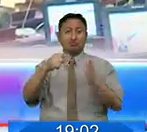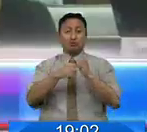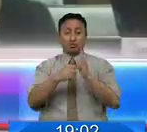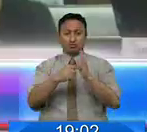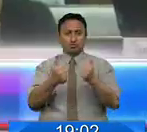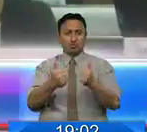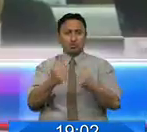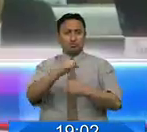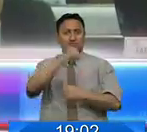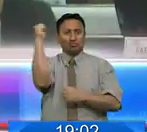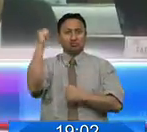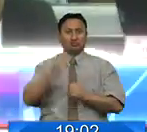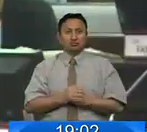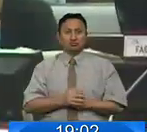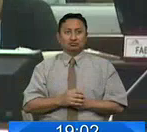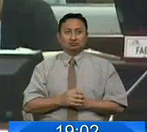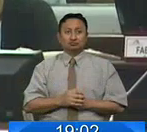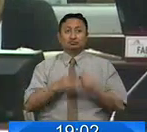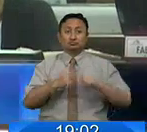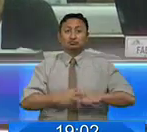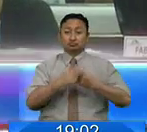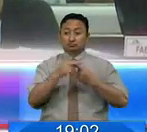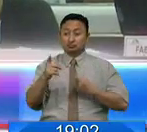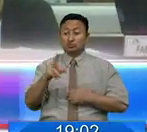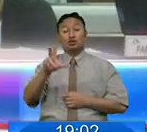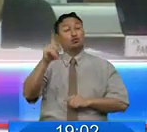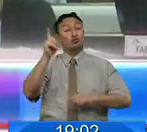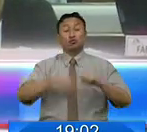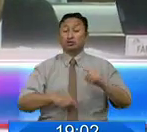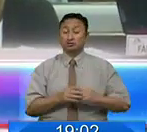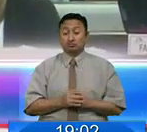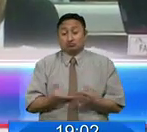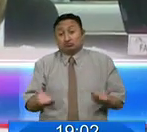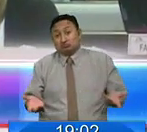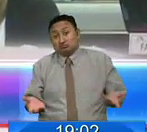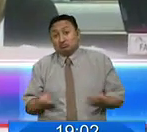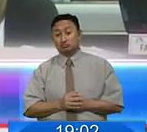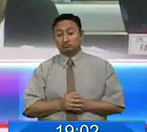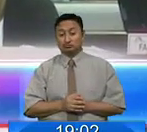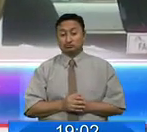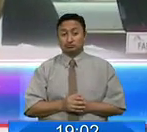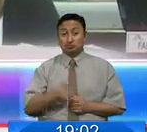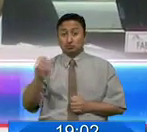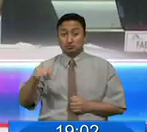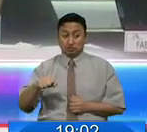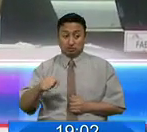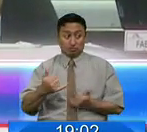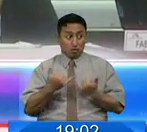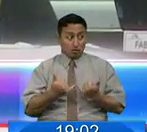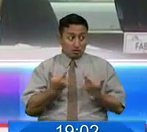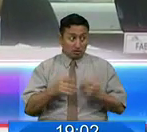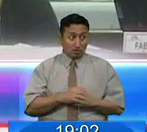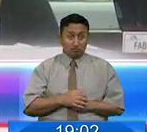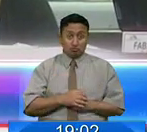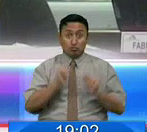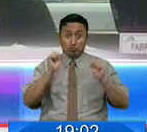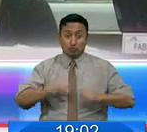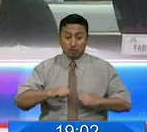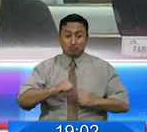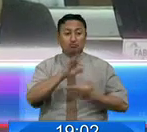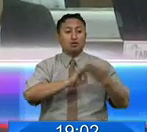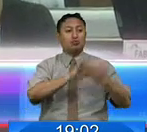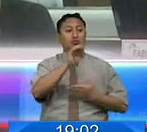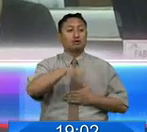triunfo que inicialmente nos decían que no se podía bueno tan si se puede que estamos a punto de aprobar